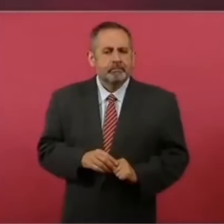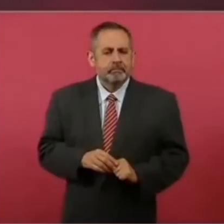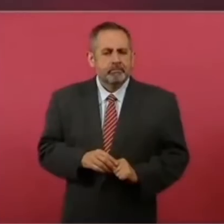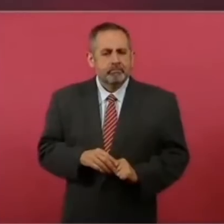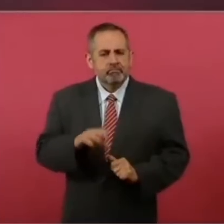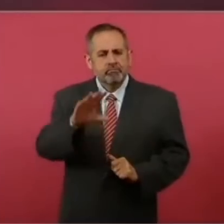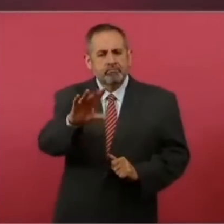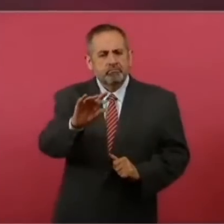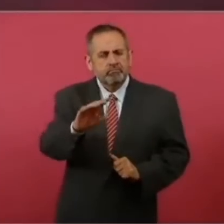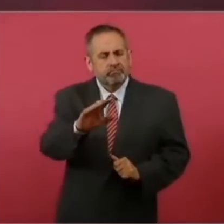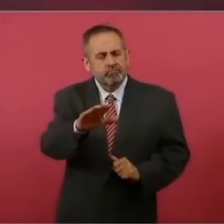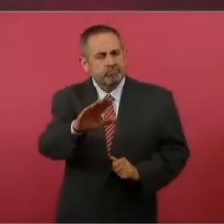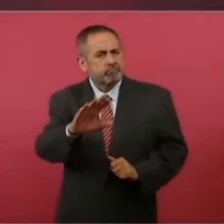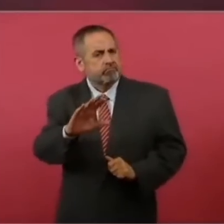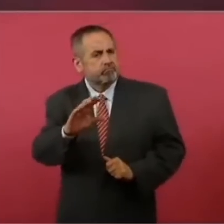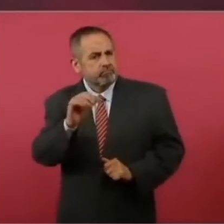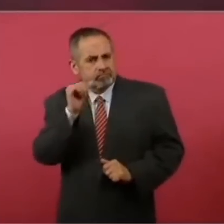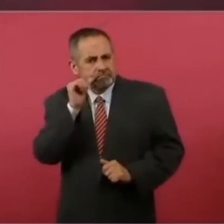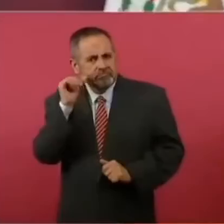que te vieron con otro